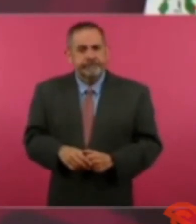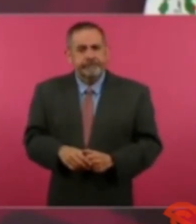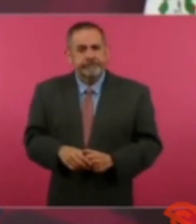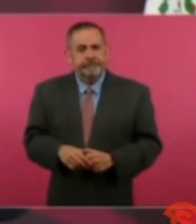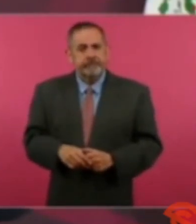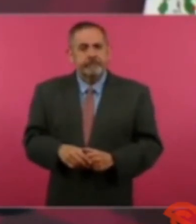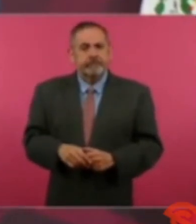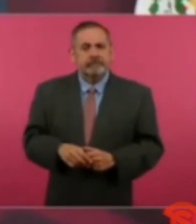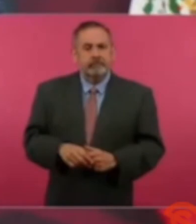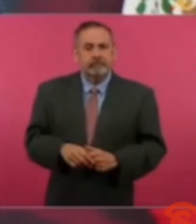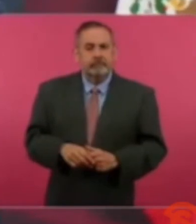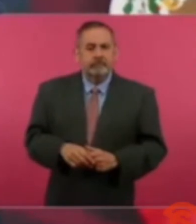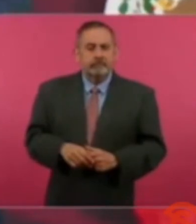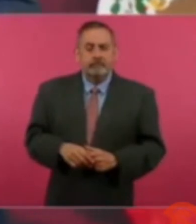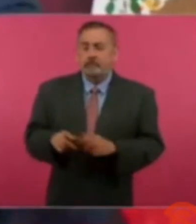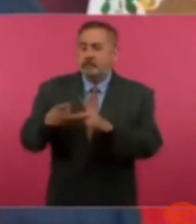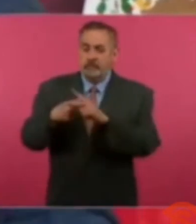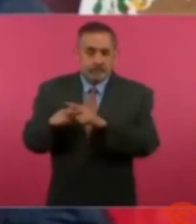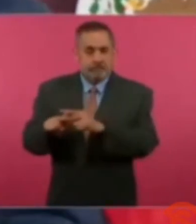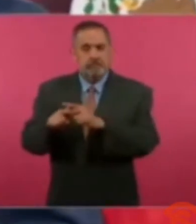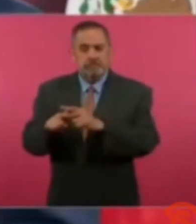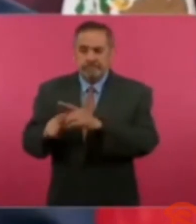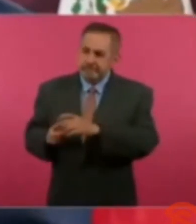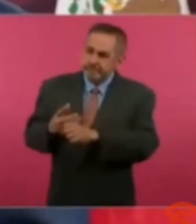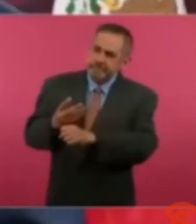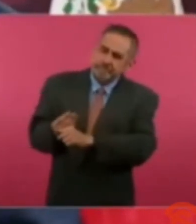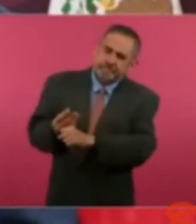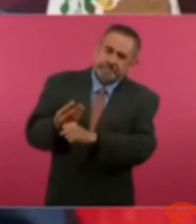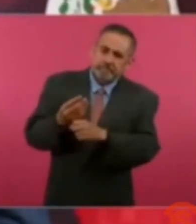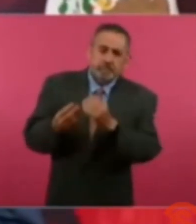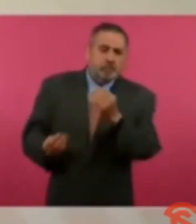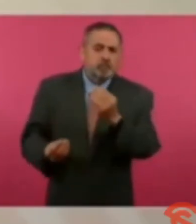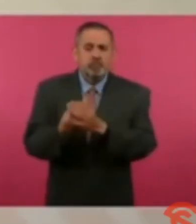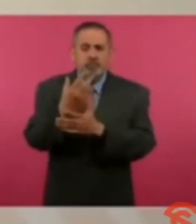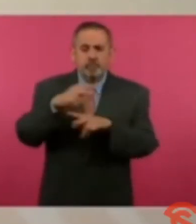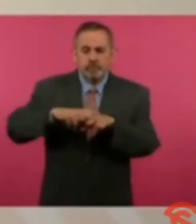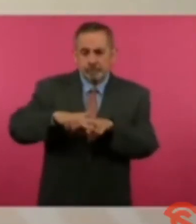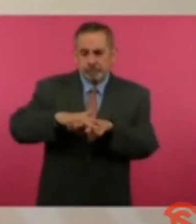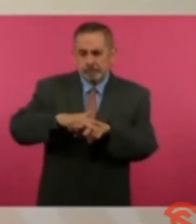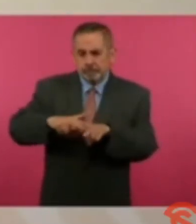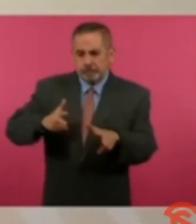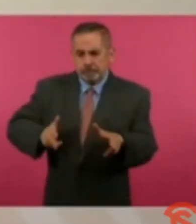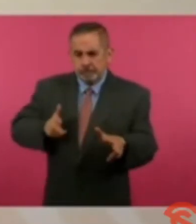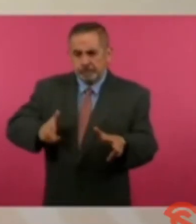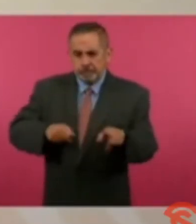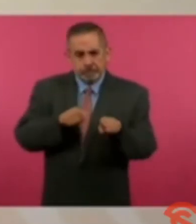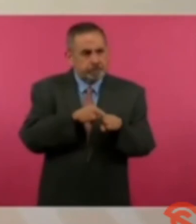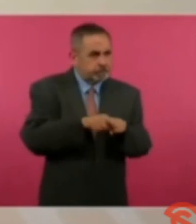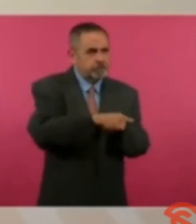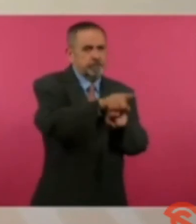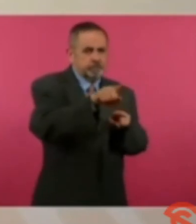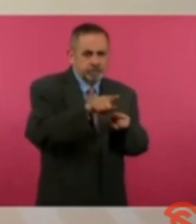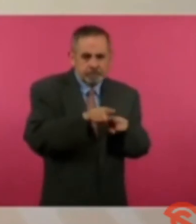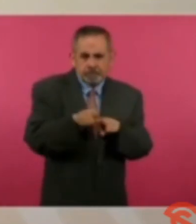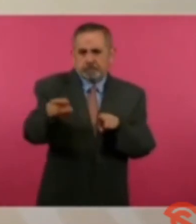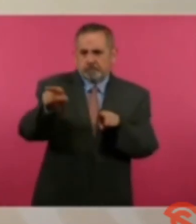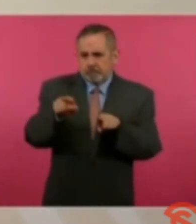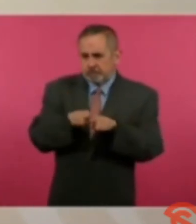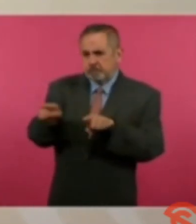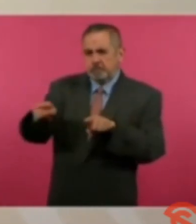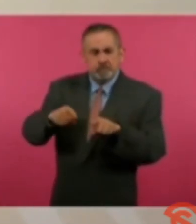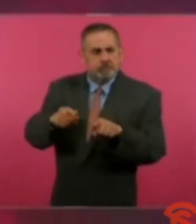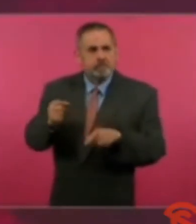Se inicia la construcción de nuevas vías de ferrocarril